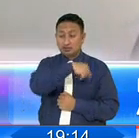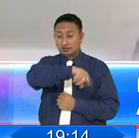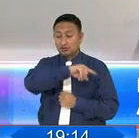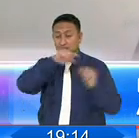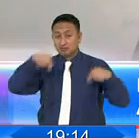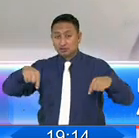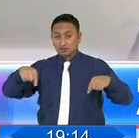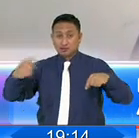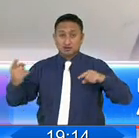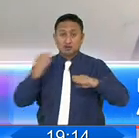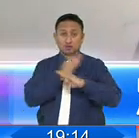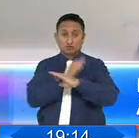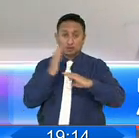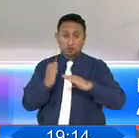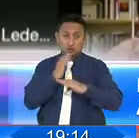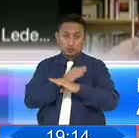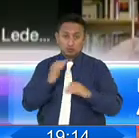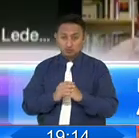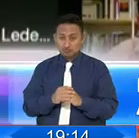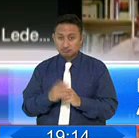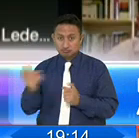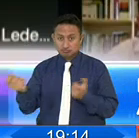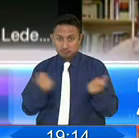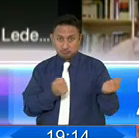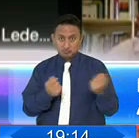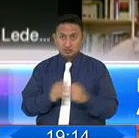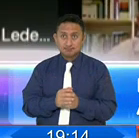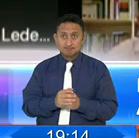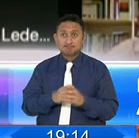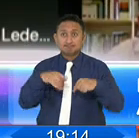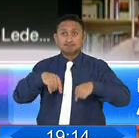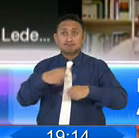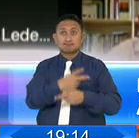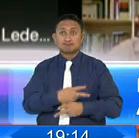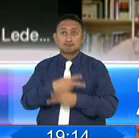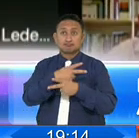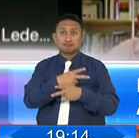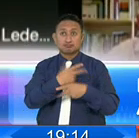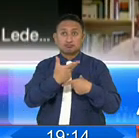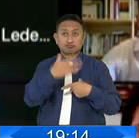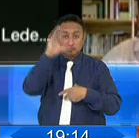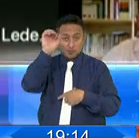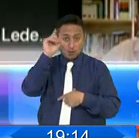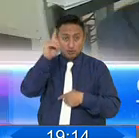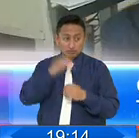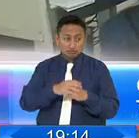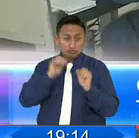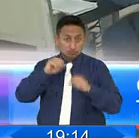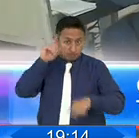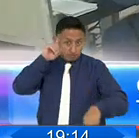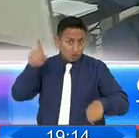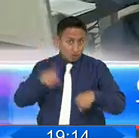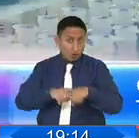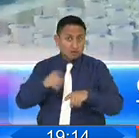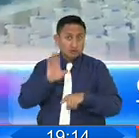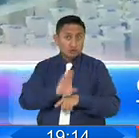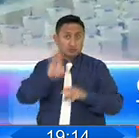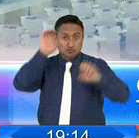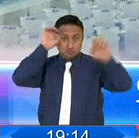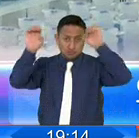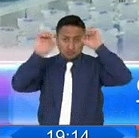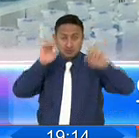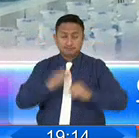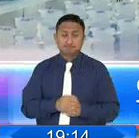otras dependiendo de a quién le vamos a tomar la prueba. Las primeras reacciones son de los concejales. Señalan que están de acuerdo con esta estrategia de testeo de